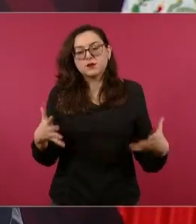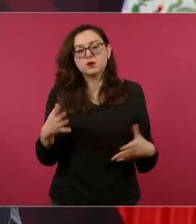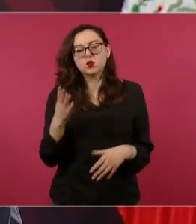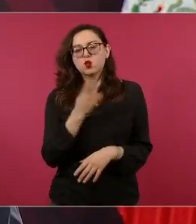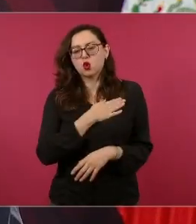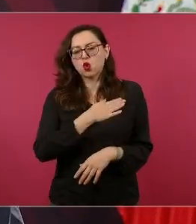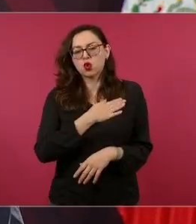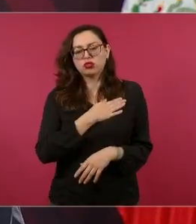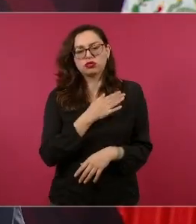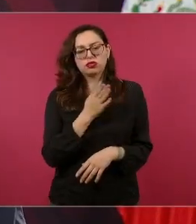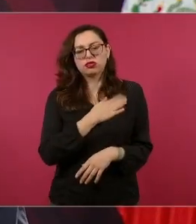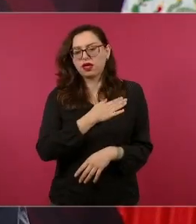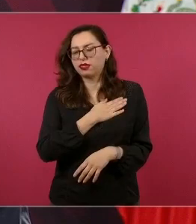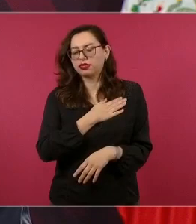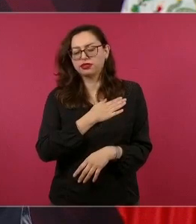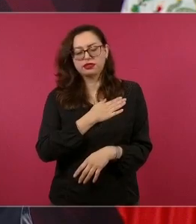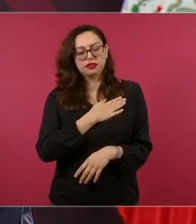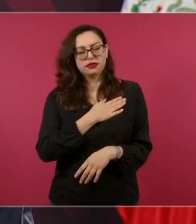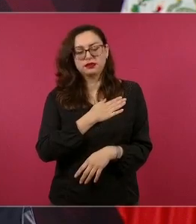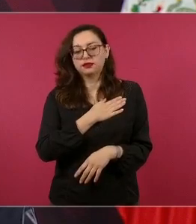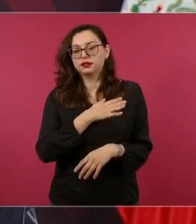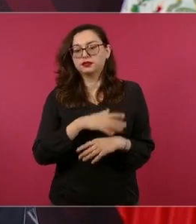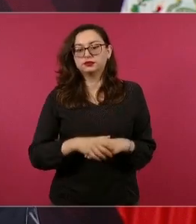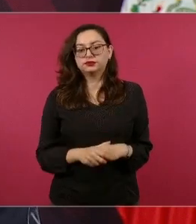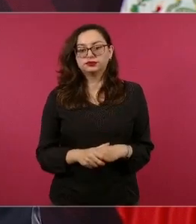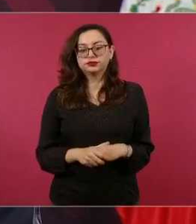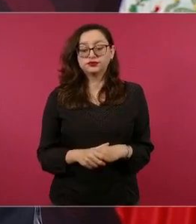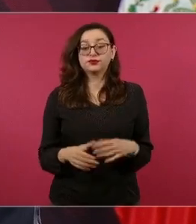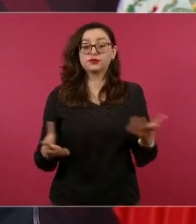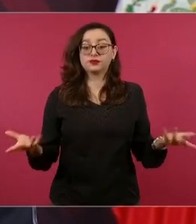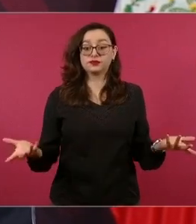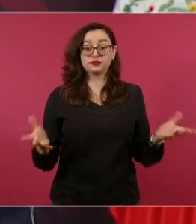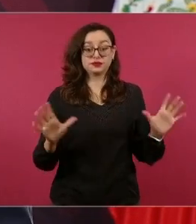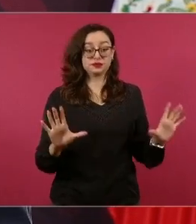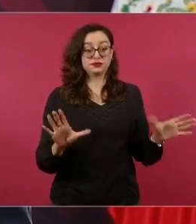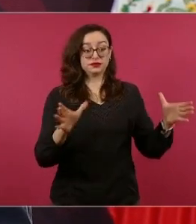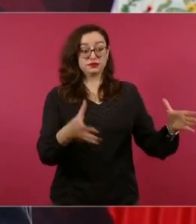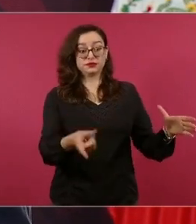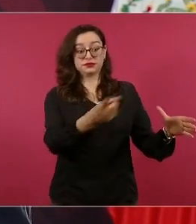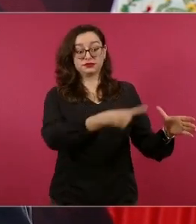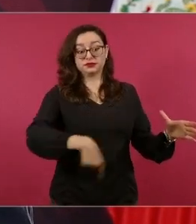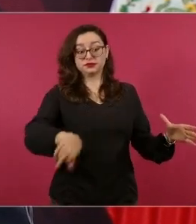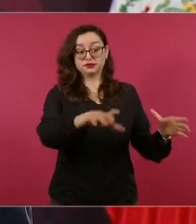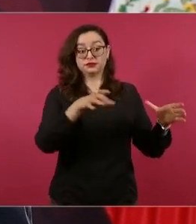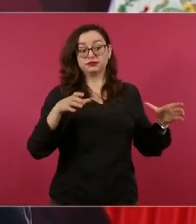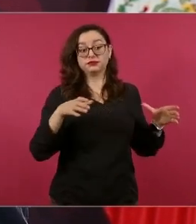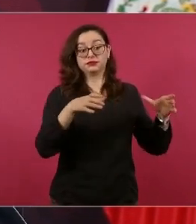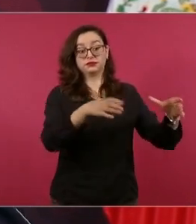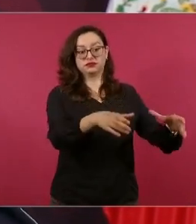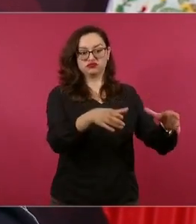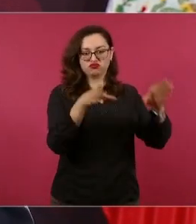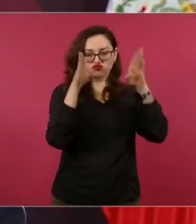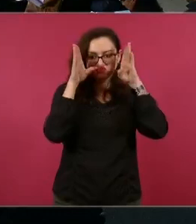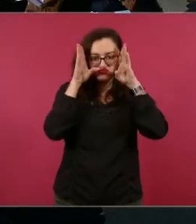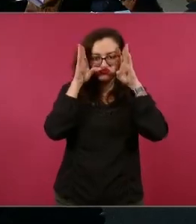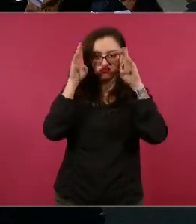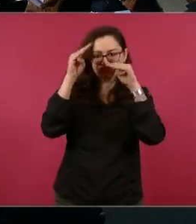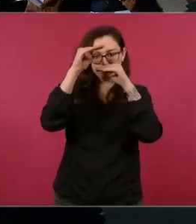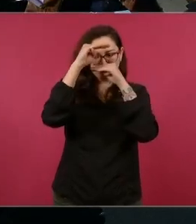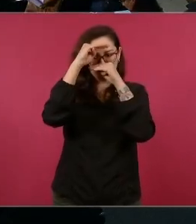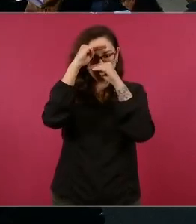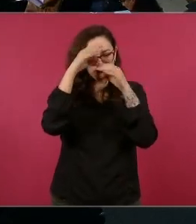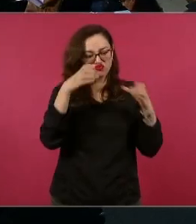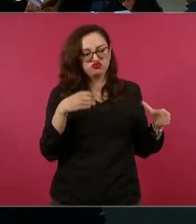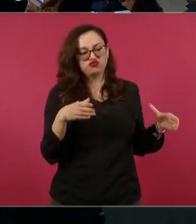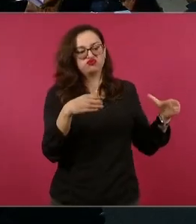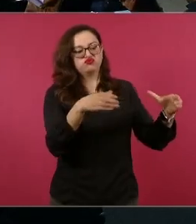porque el conservadurismo siempre sostiene siempre los conservadores